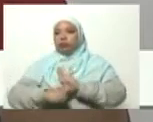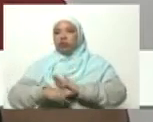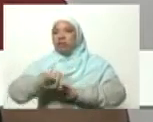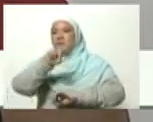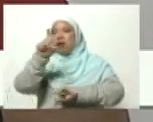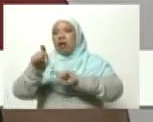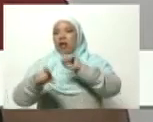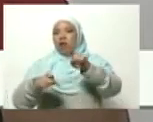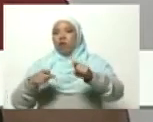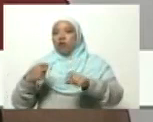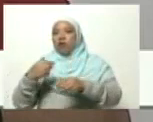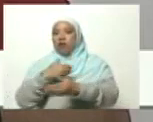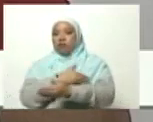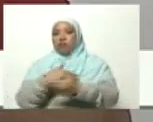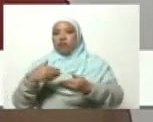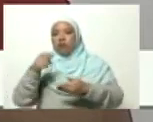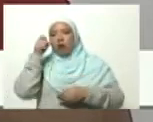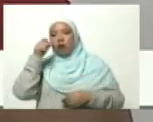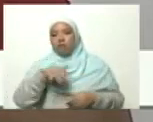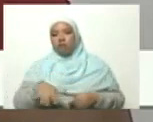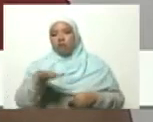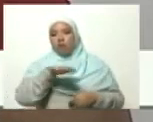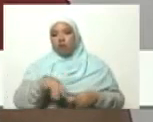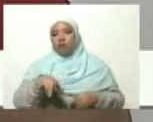devuelto esa plata al pueblo libio.